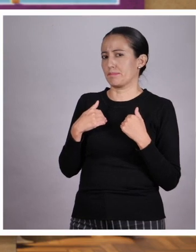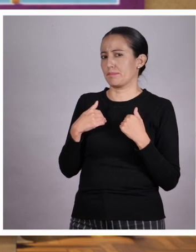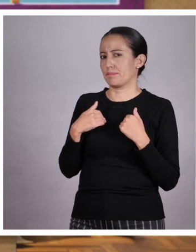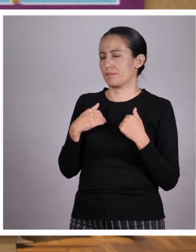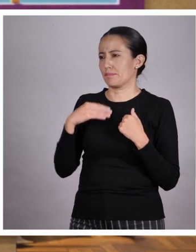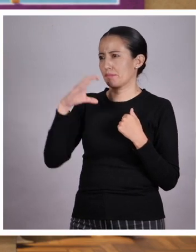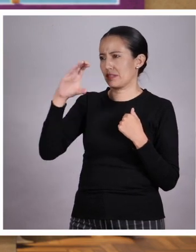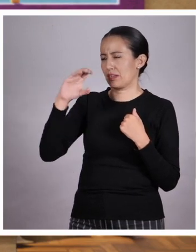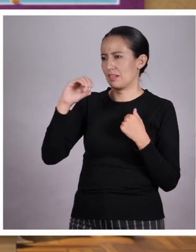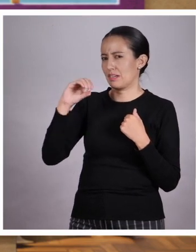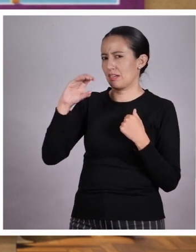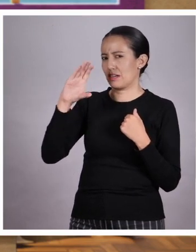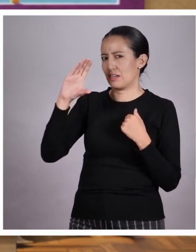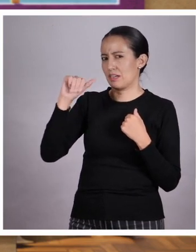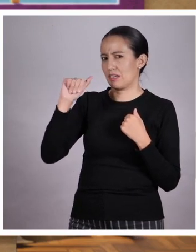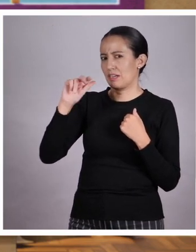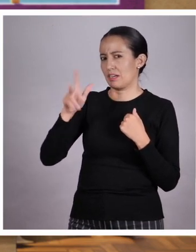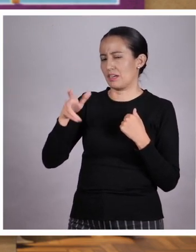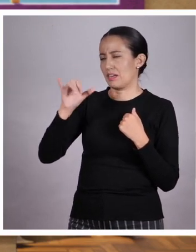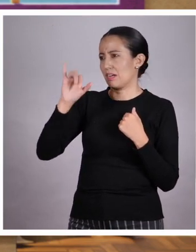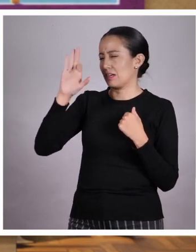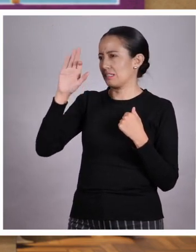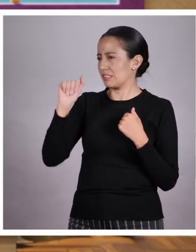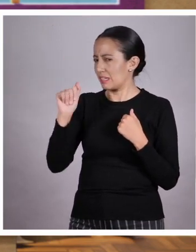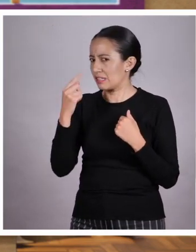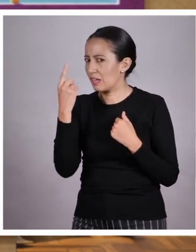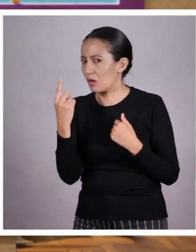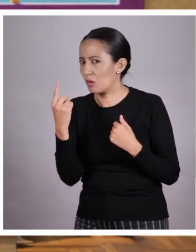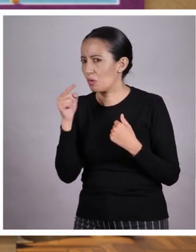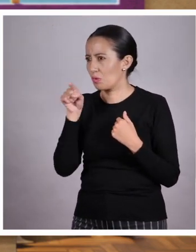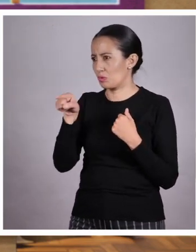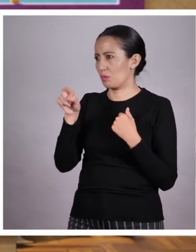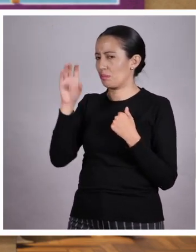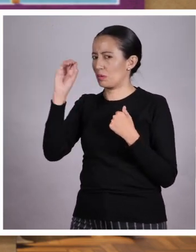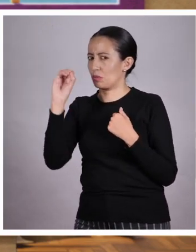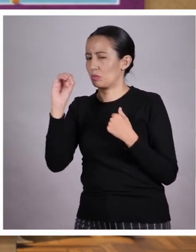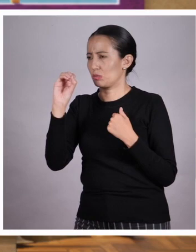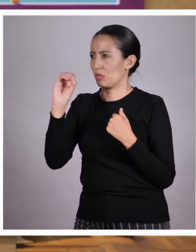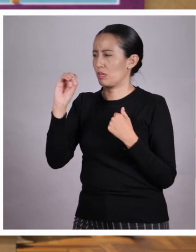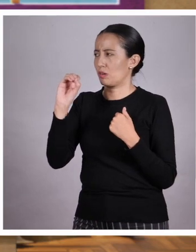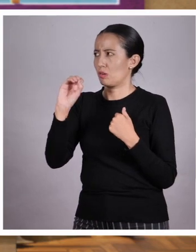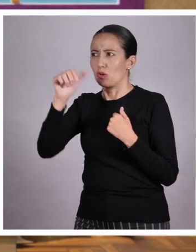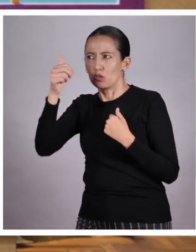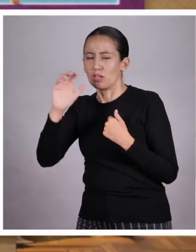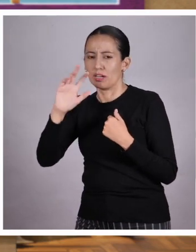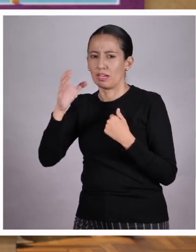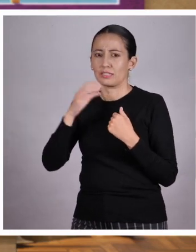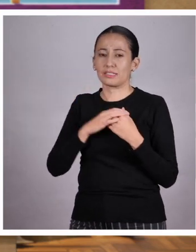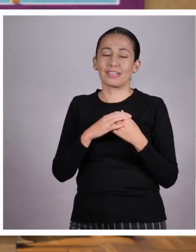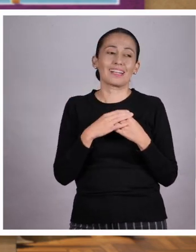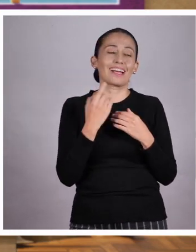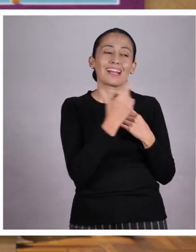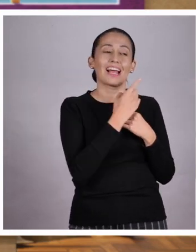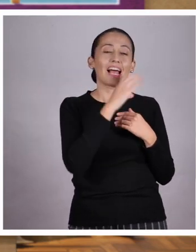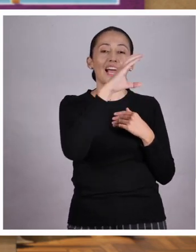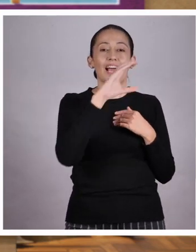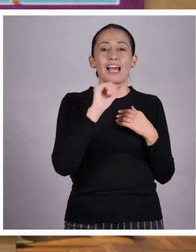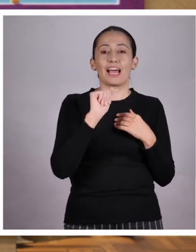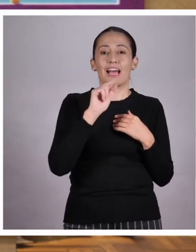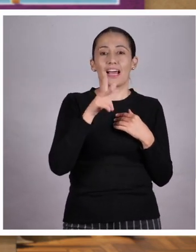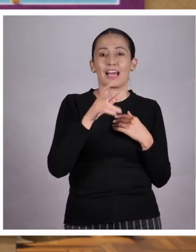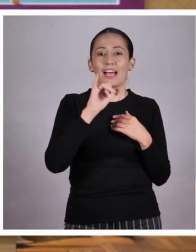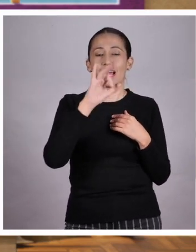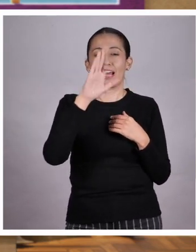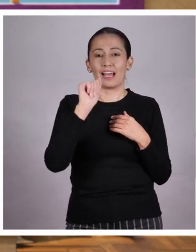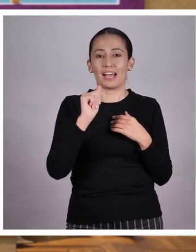llama Cachita 2? ¿Hay otra cachita? ¿Cachita 1.0? ¿2.0? ¿3.0? No, la única, la original. ¡Cachita